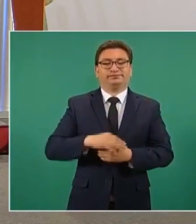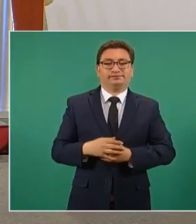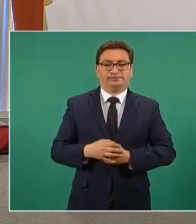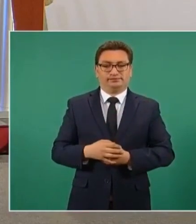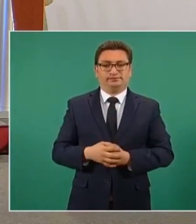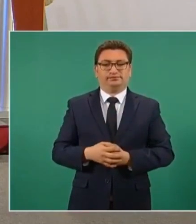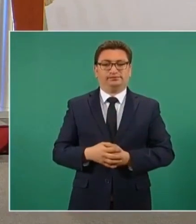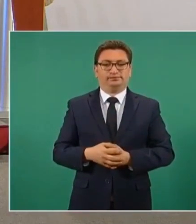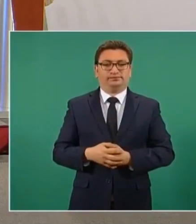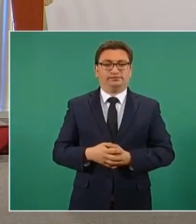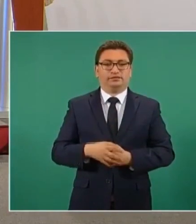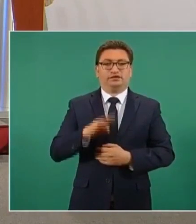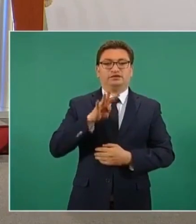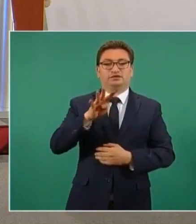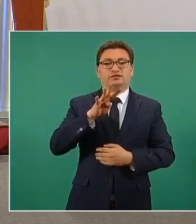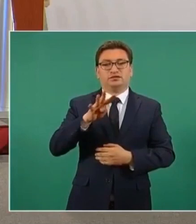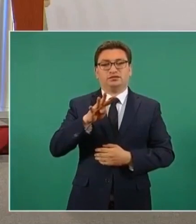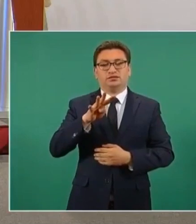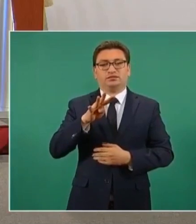exactamente